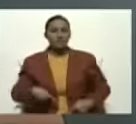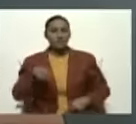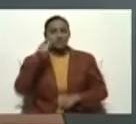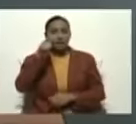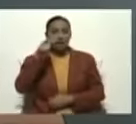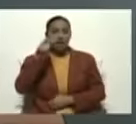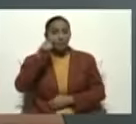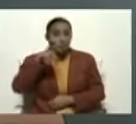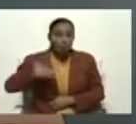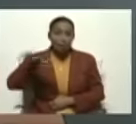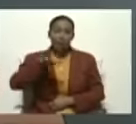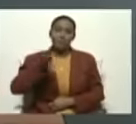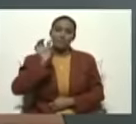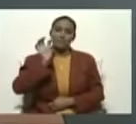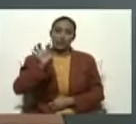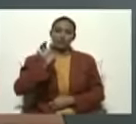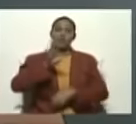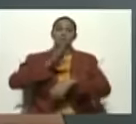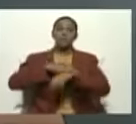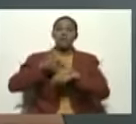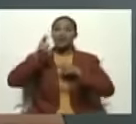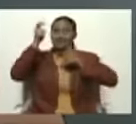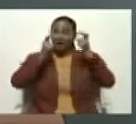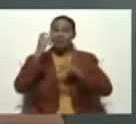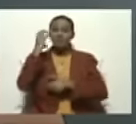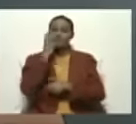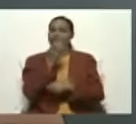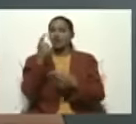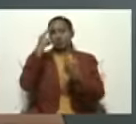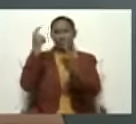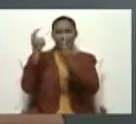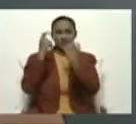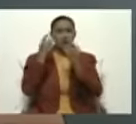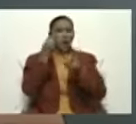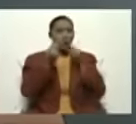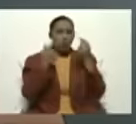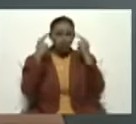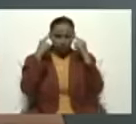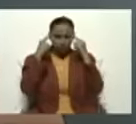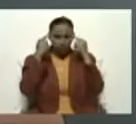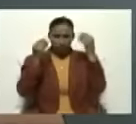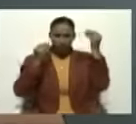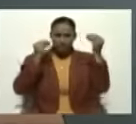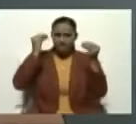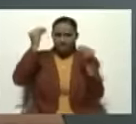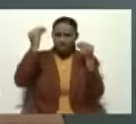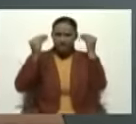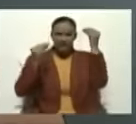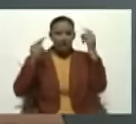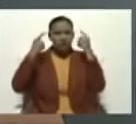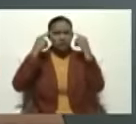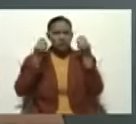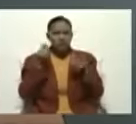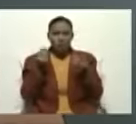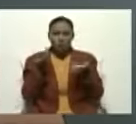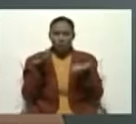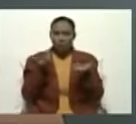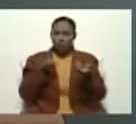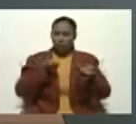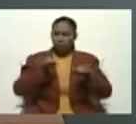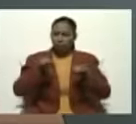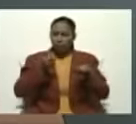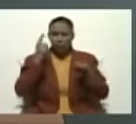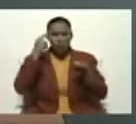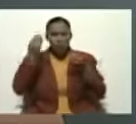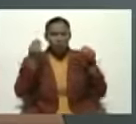porque nos enseñaron a pensar, nos enseñaron a conducirnos, nos enseñaron a